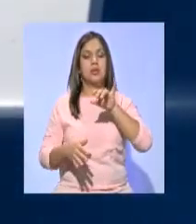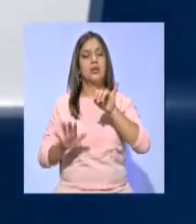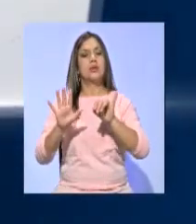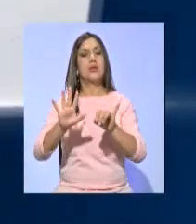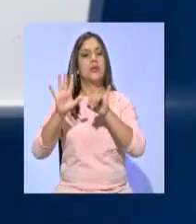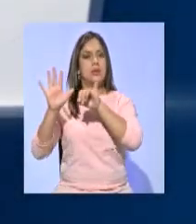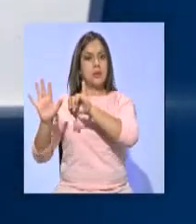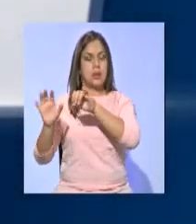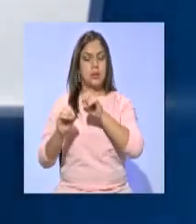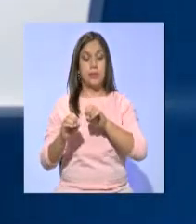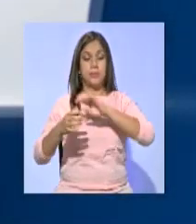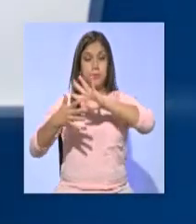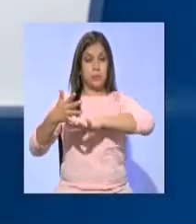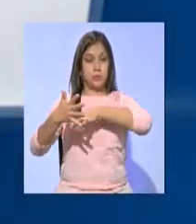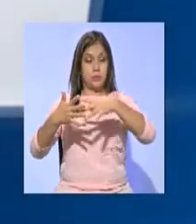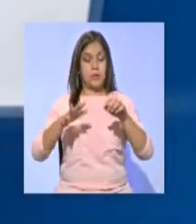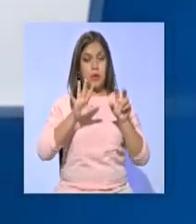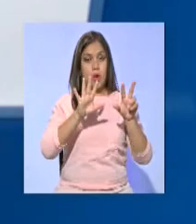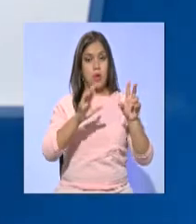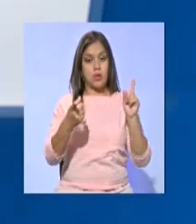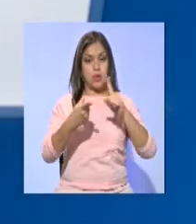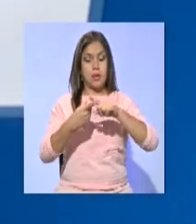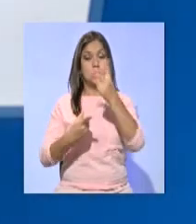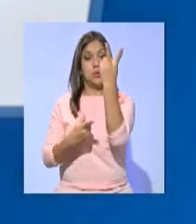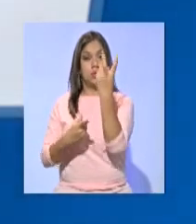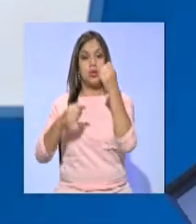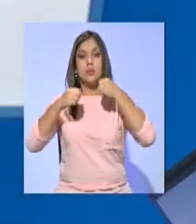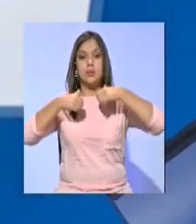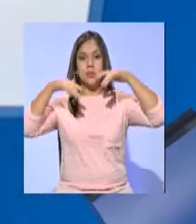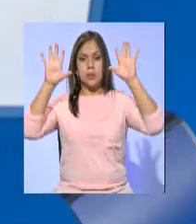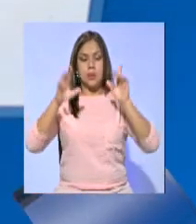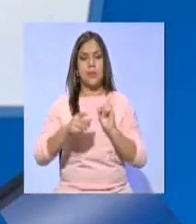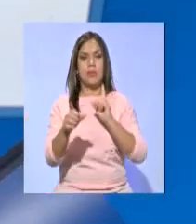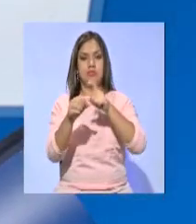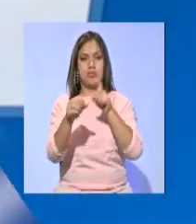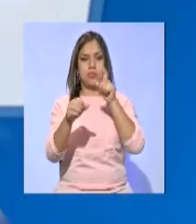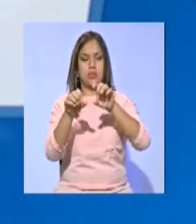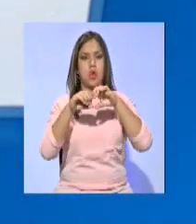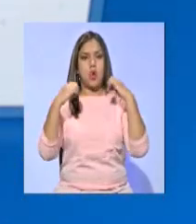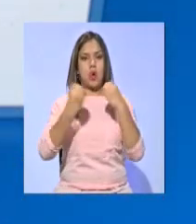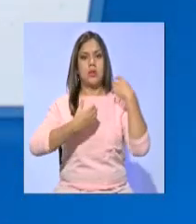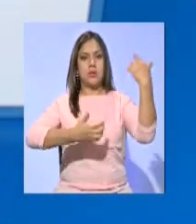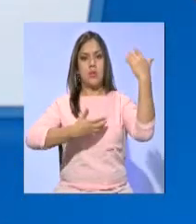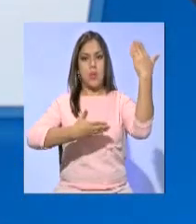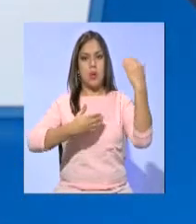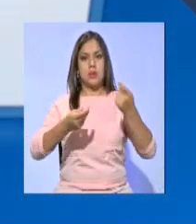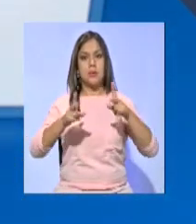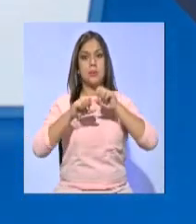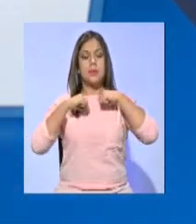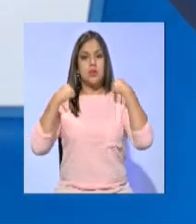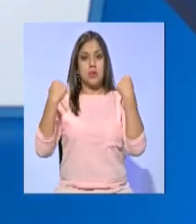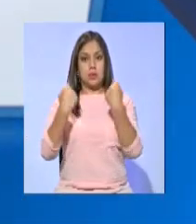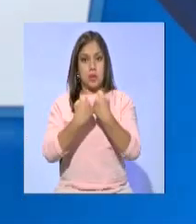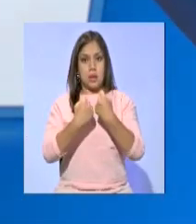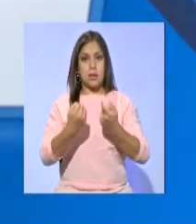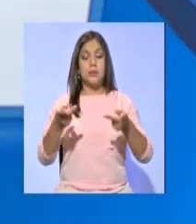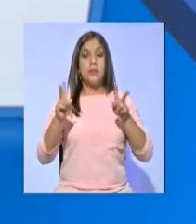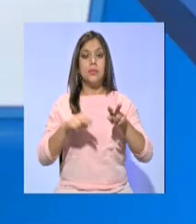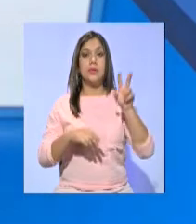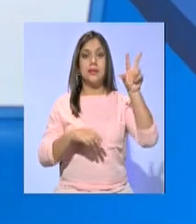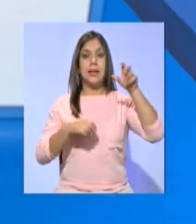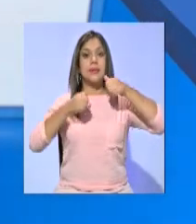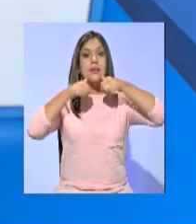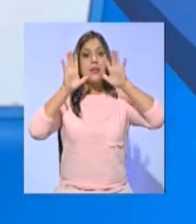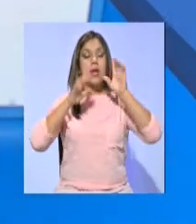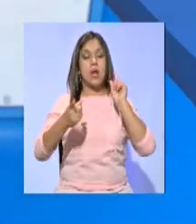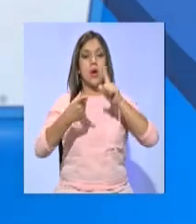cronograma electoral consta que del 8 al 12 de diciembre es el plazo de inscripción de organizaciones políticas y sociales, mientras que del 3 de enero